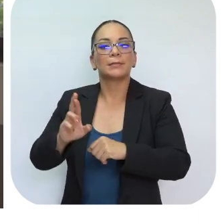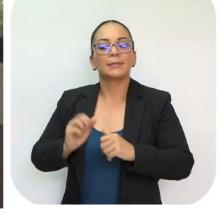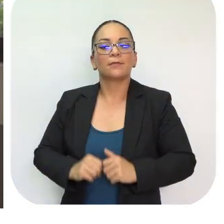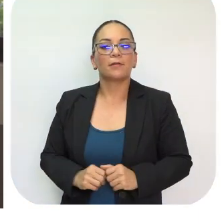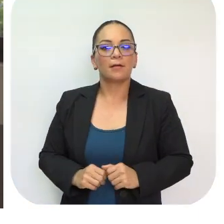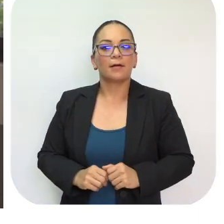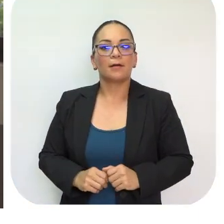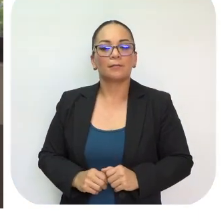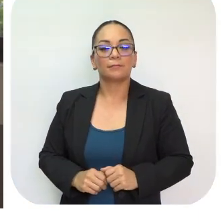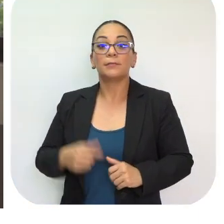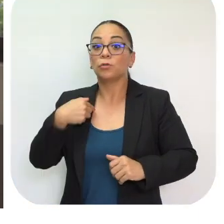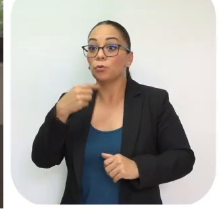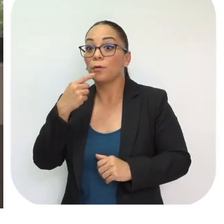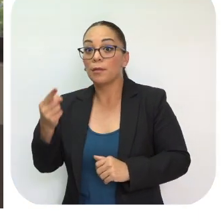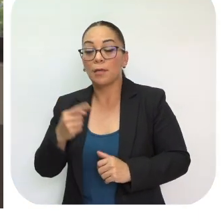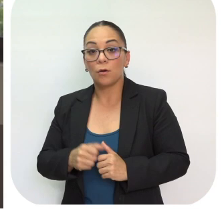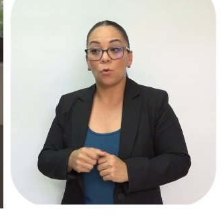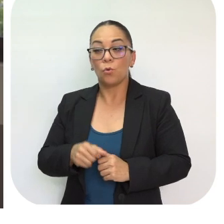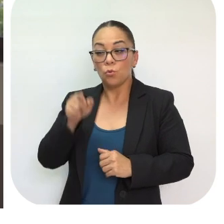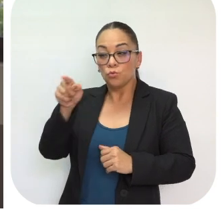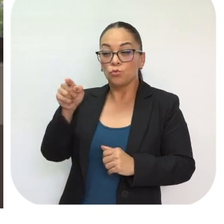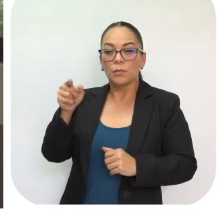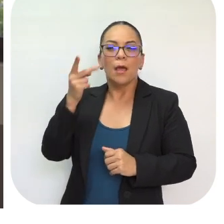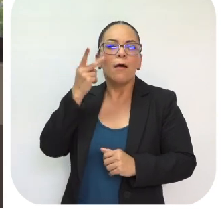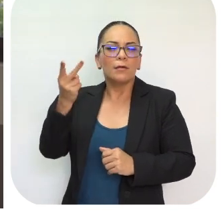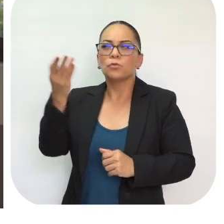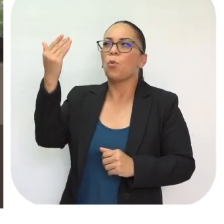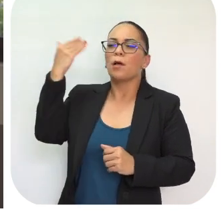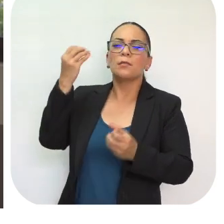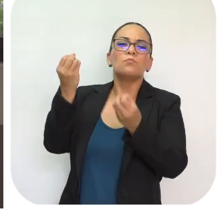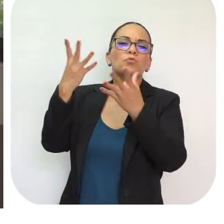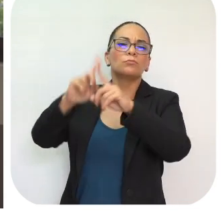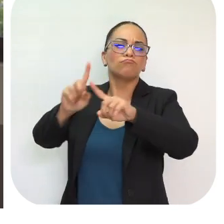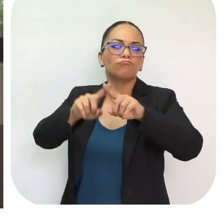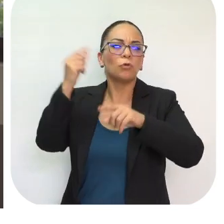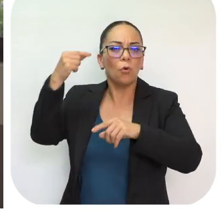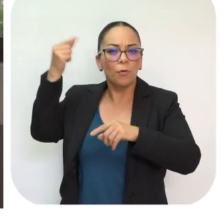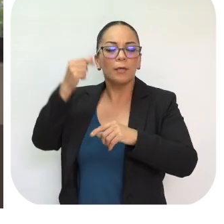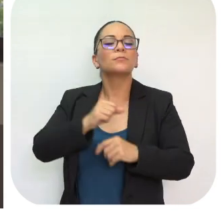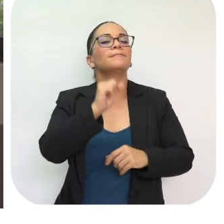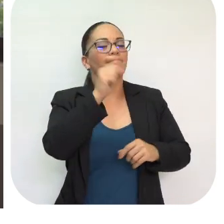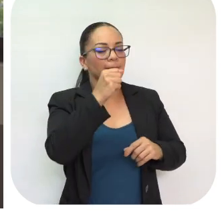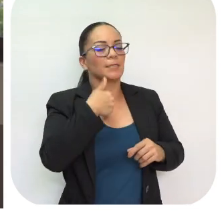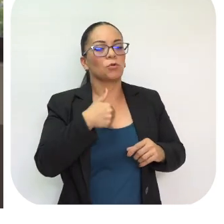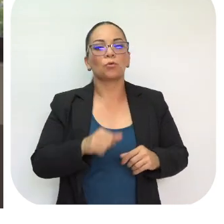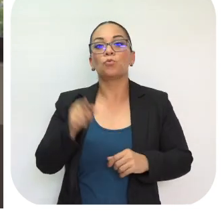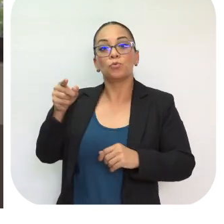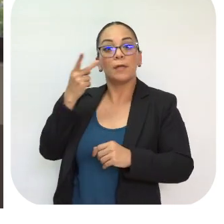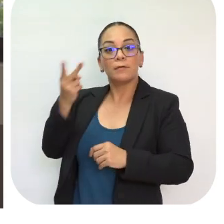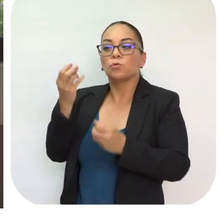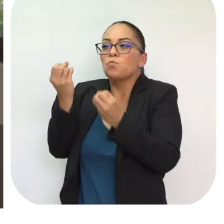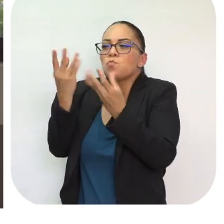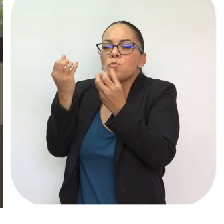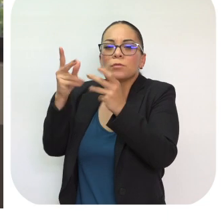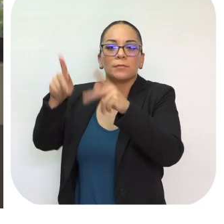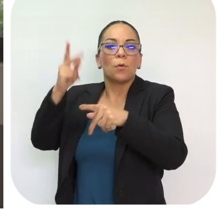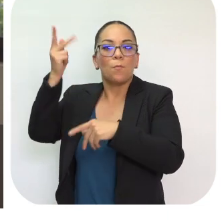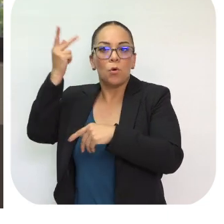Así se lo digo. Usted ha visto muchos gobiernos. Sí, señor. Ha visto muchos políticos.